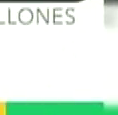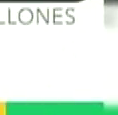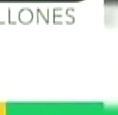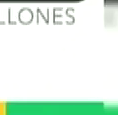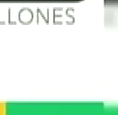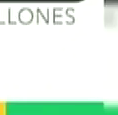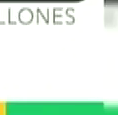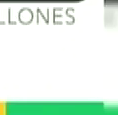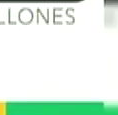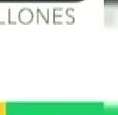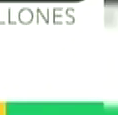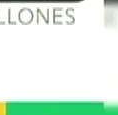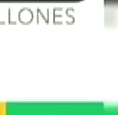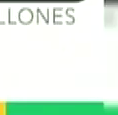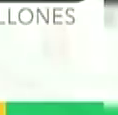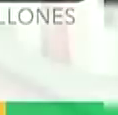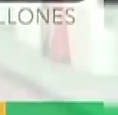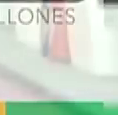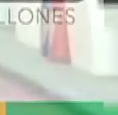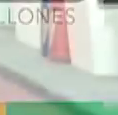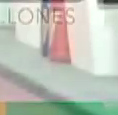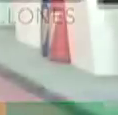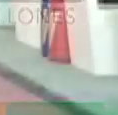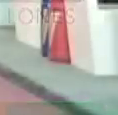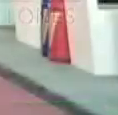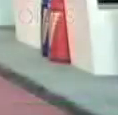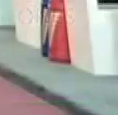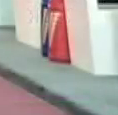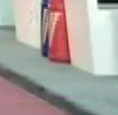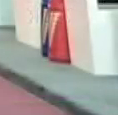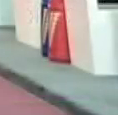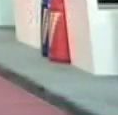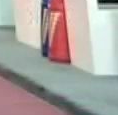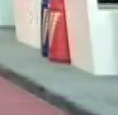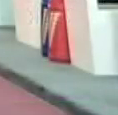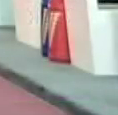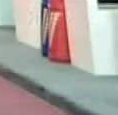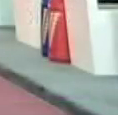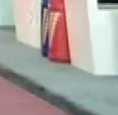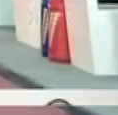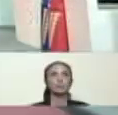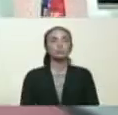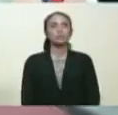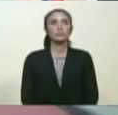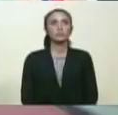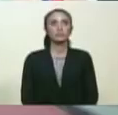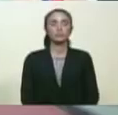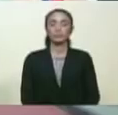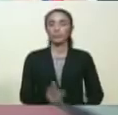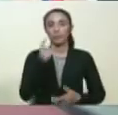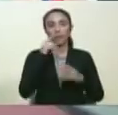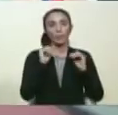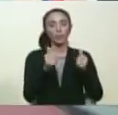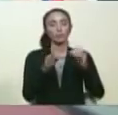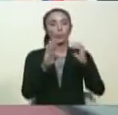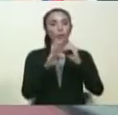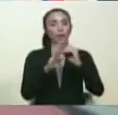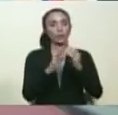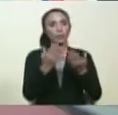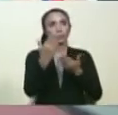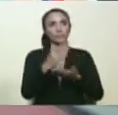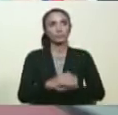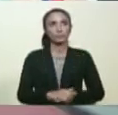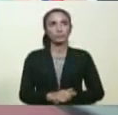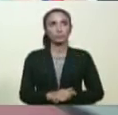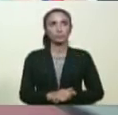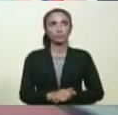dólares, 3.338 millones de dólares. Constante y sonante, el petro arrancó. Es la criptomoneda que ha arrancado